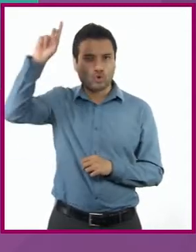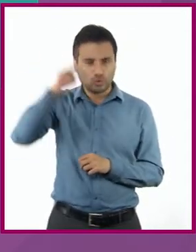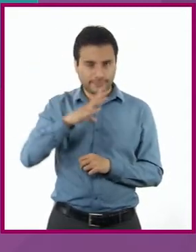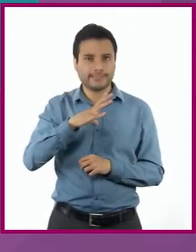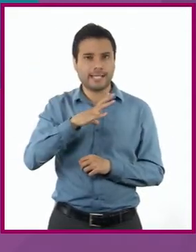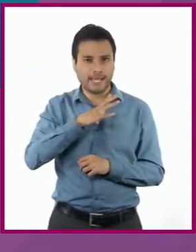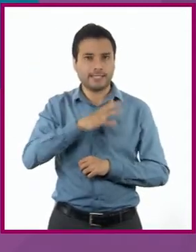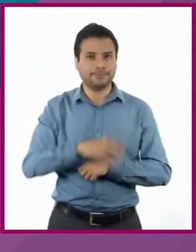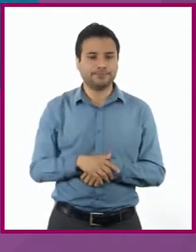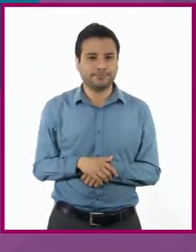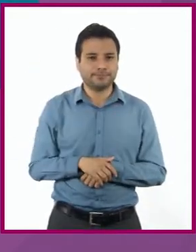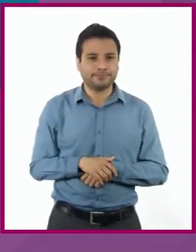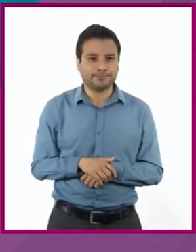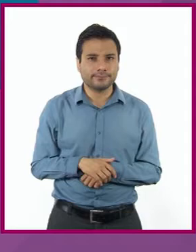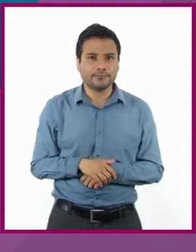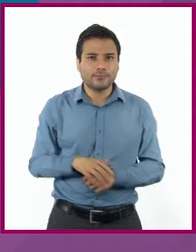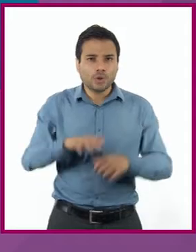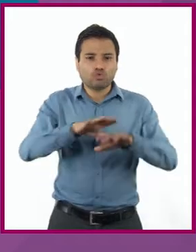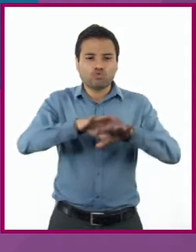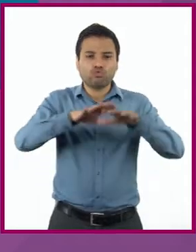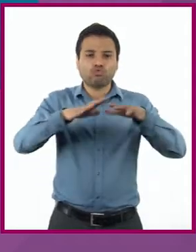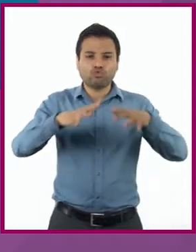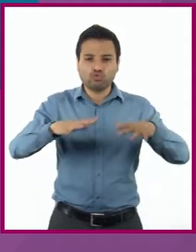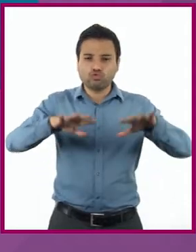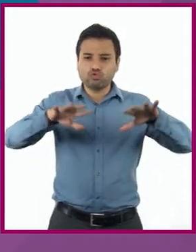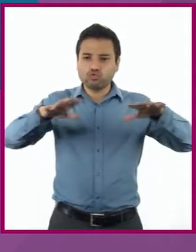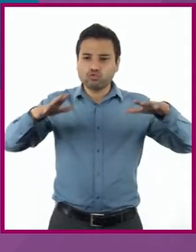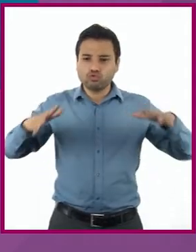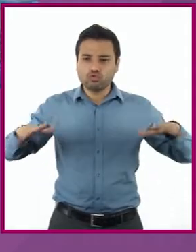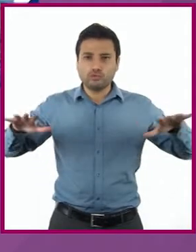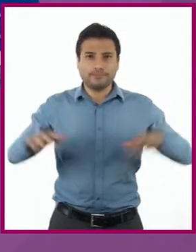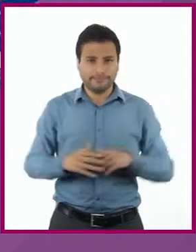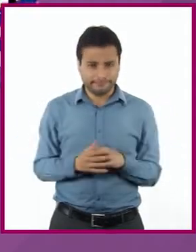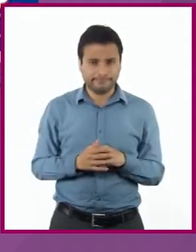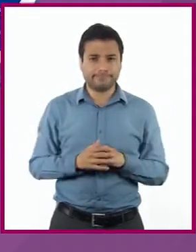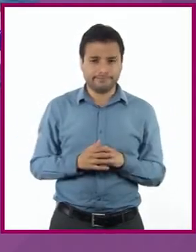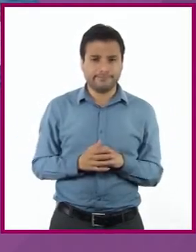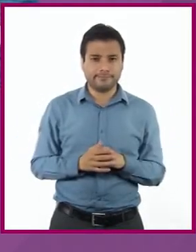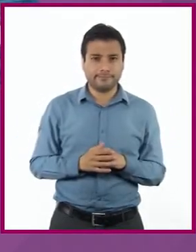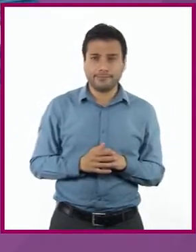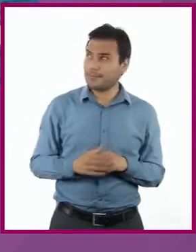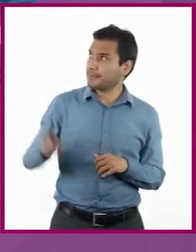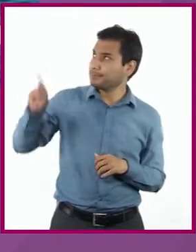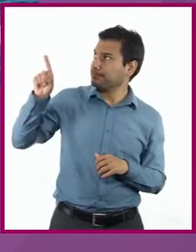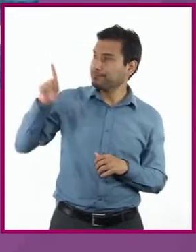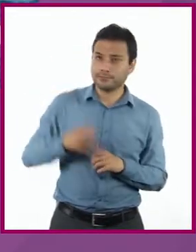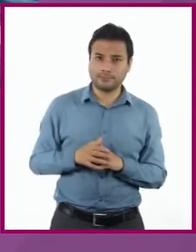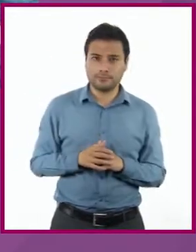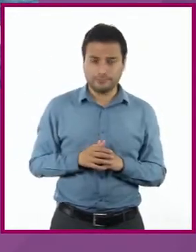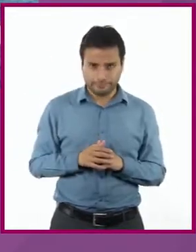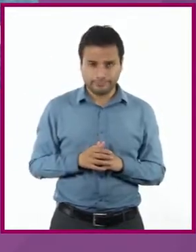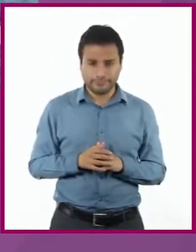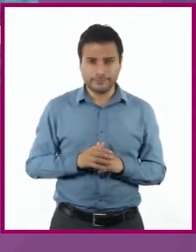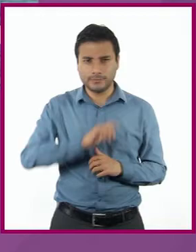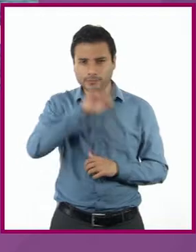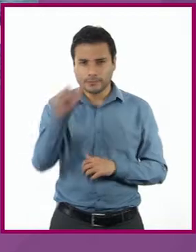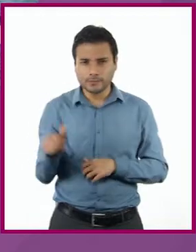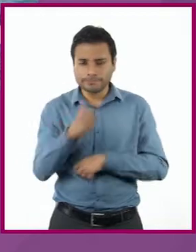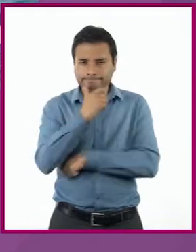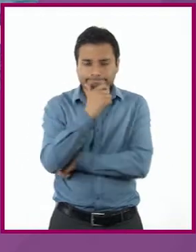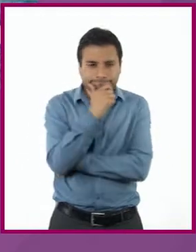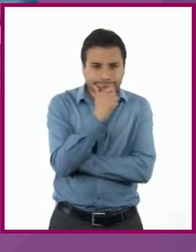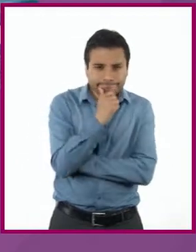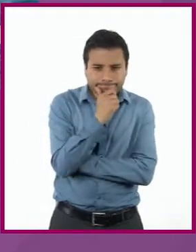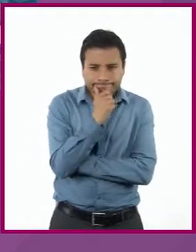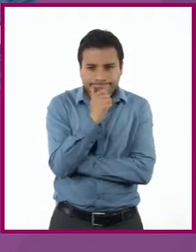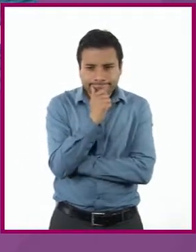lo que denominaron las aguas del caos inicial. Y cuando Nun tomó conciencia de dichas aguas,